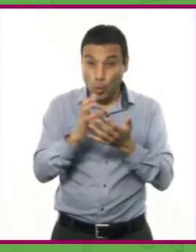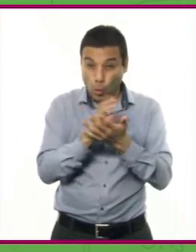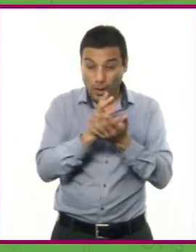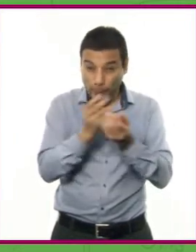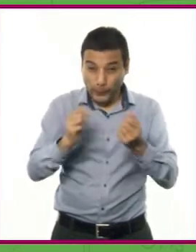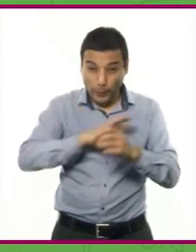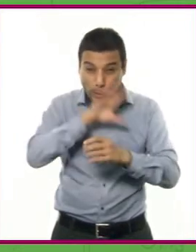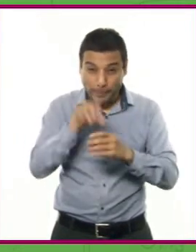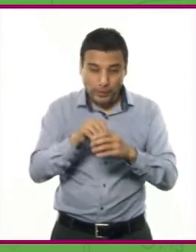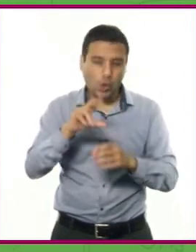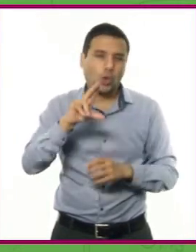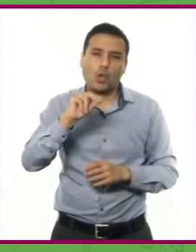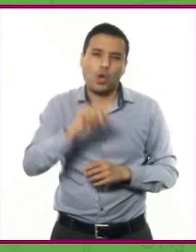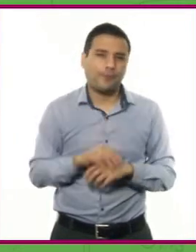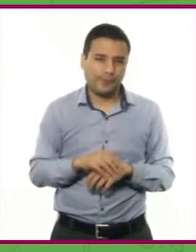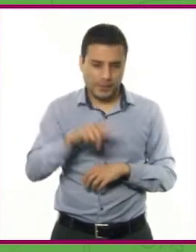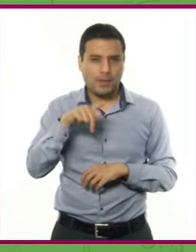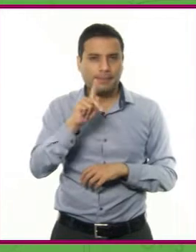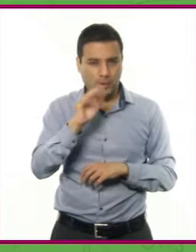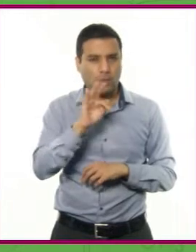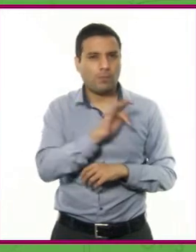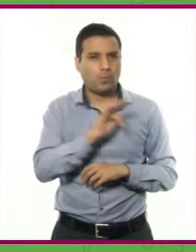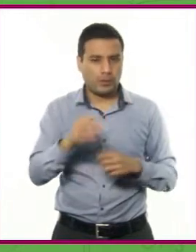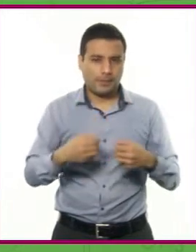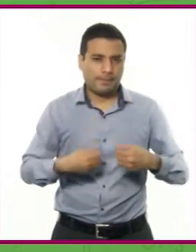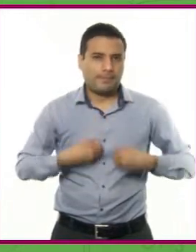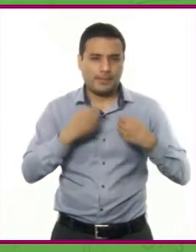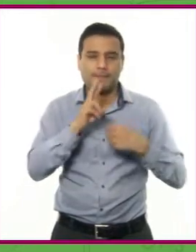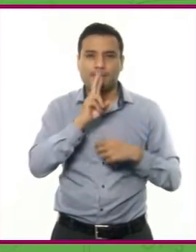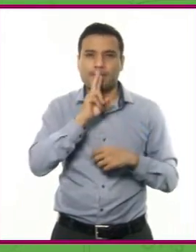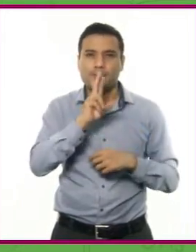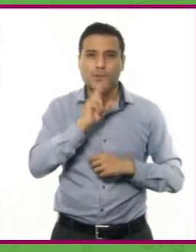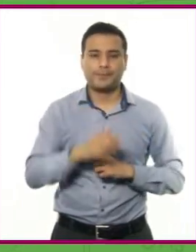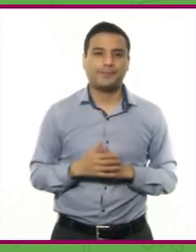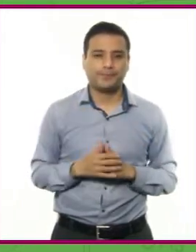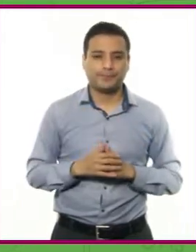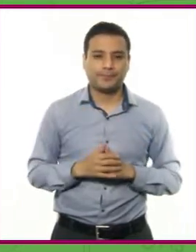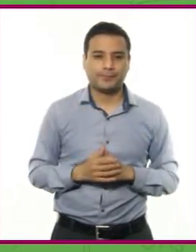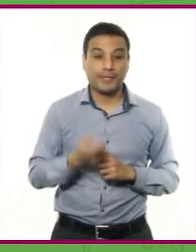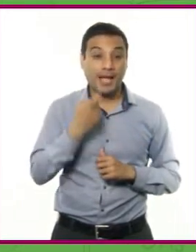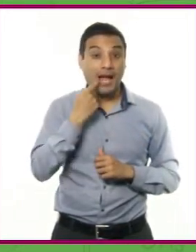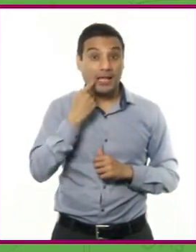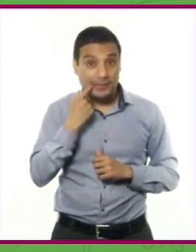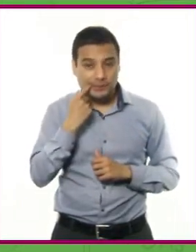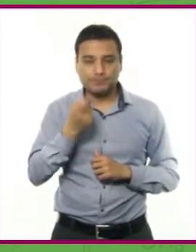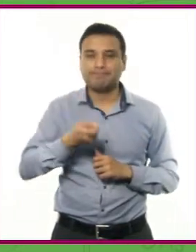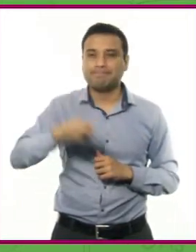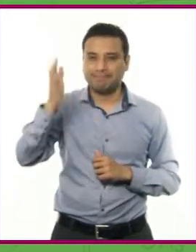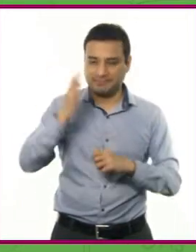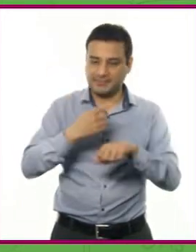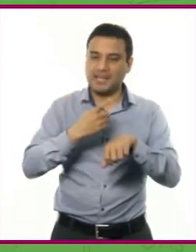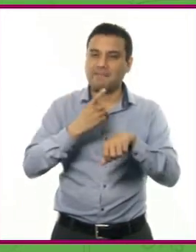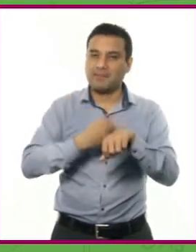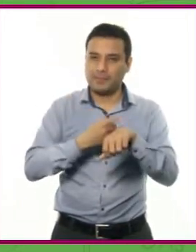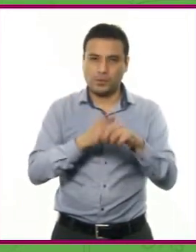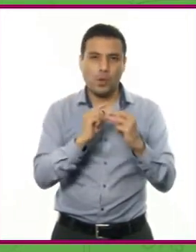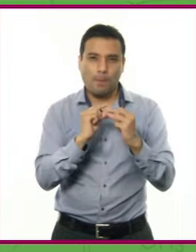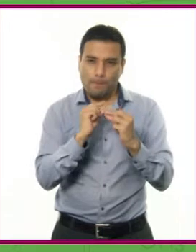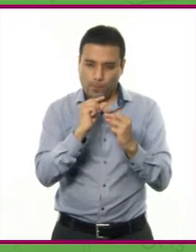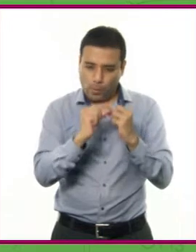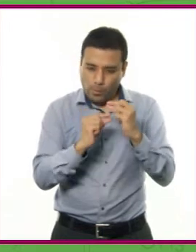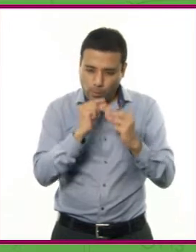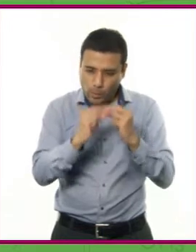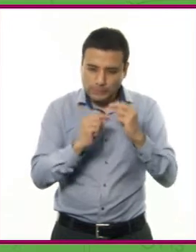definitiva, el tratamiento incrementa la calidad y la duración de la vida. La adicción es una enfermedad que progresa por etapas, puntualiza